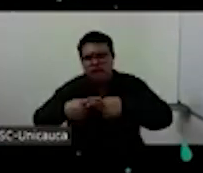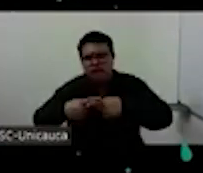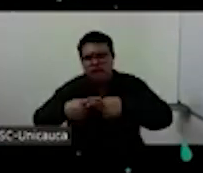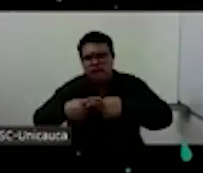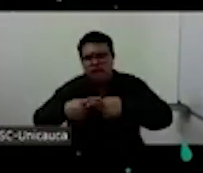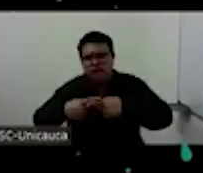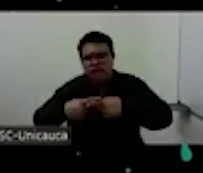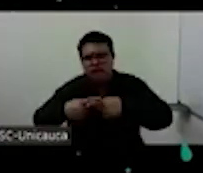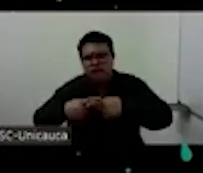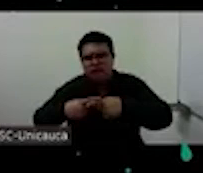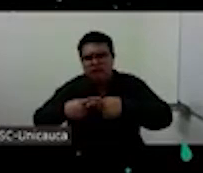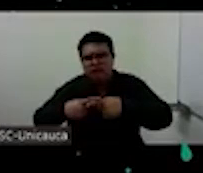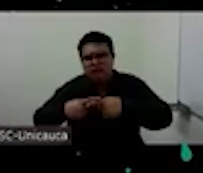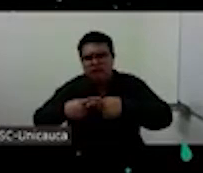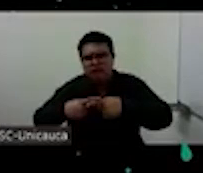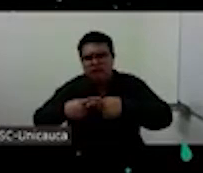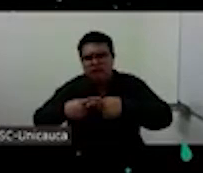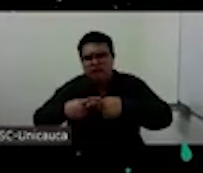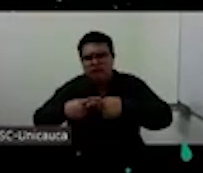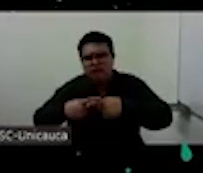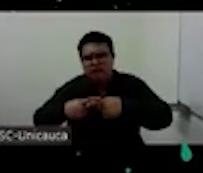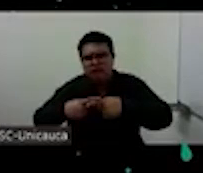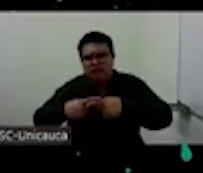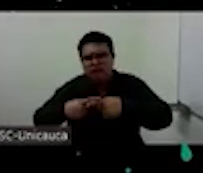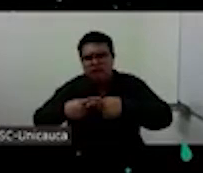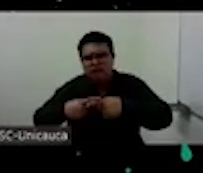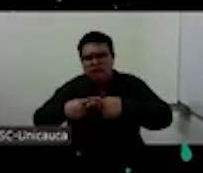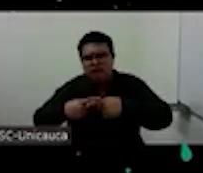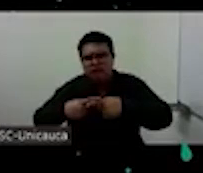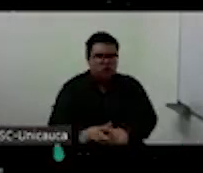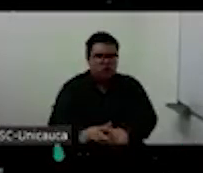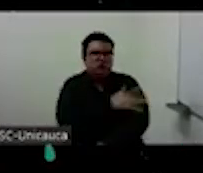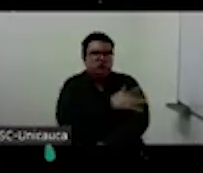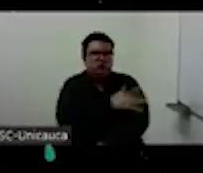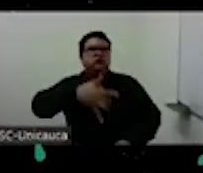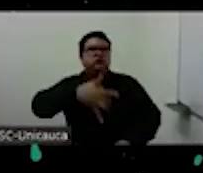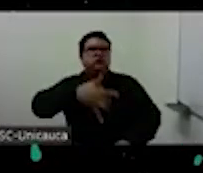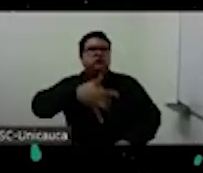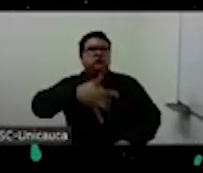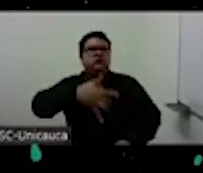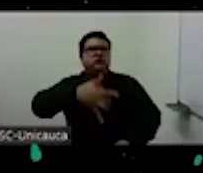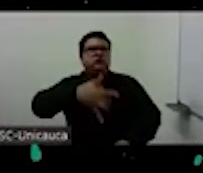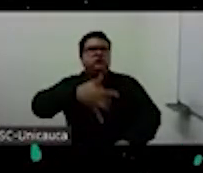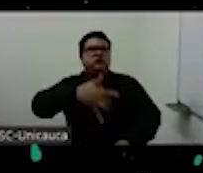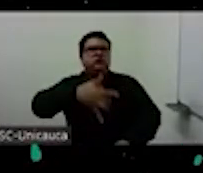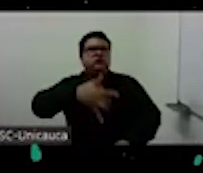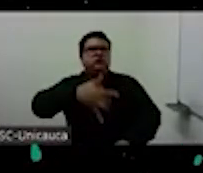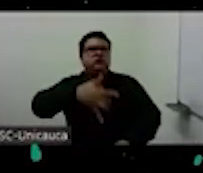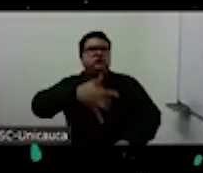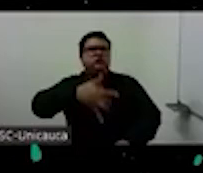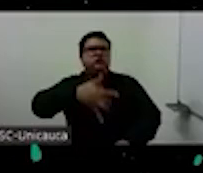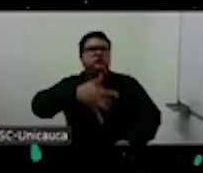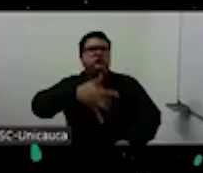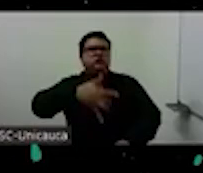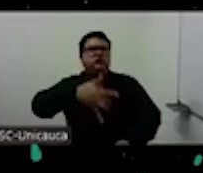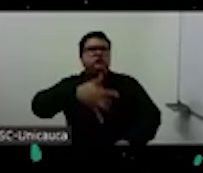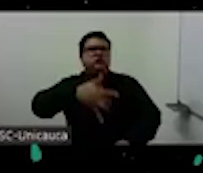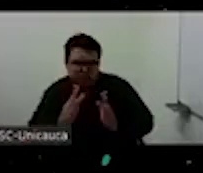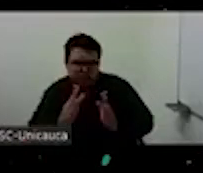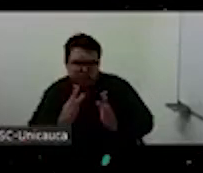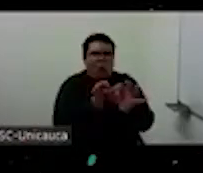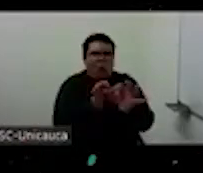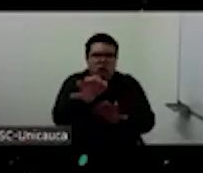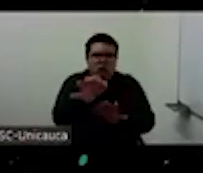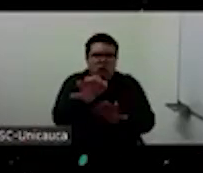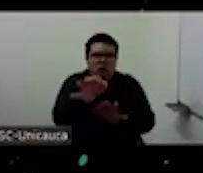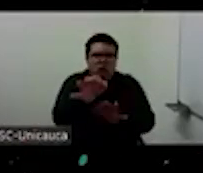social de una persona o hacer referencia a sucesos importantes de la historia de su pueblo. Es